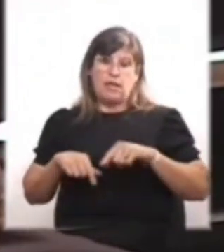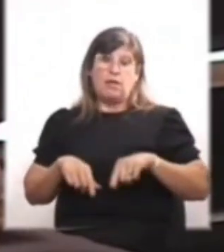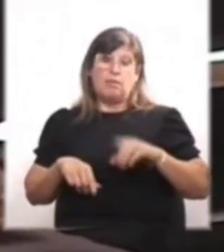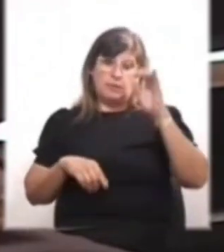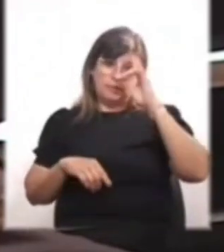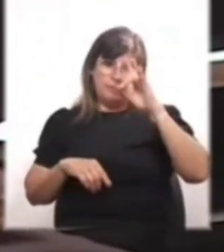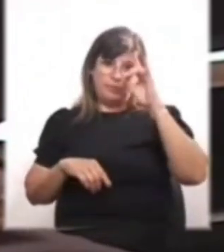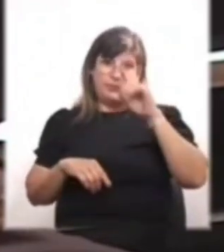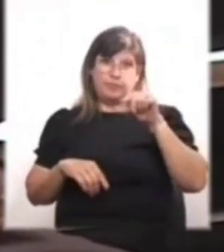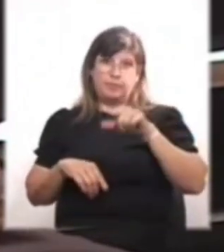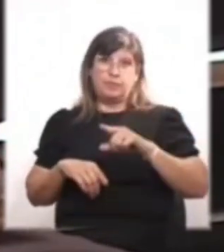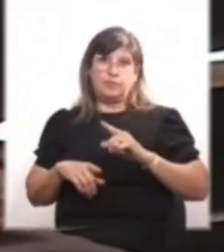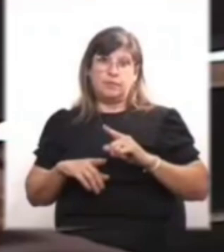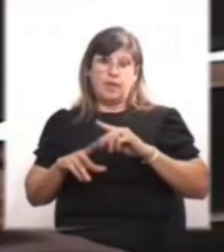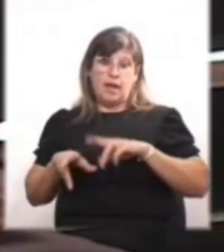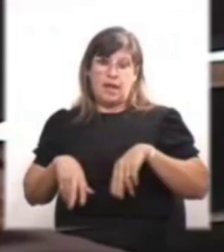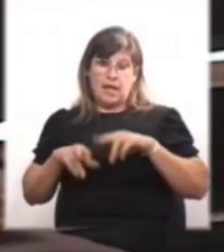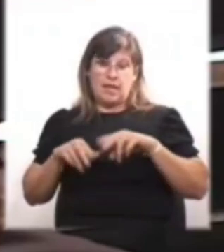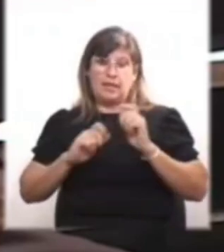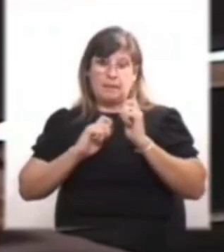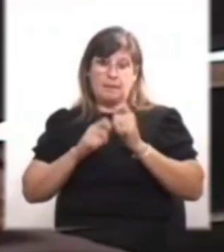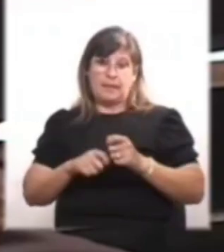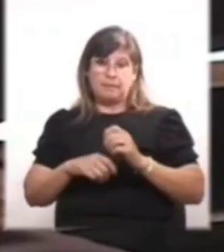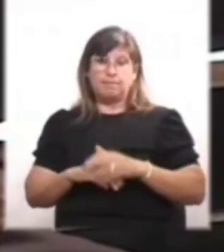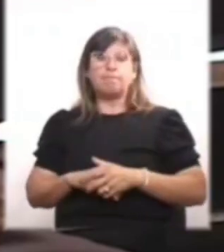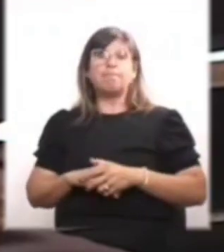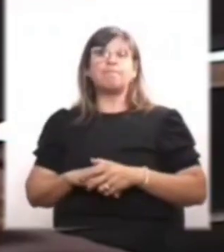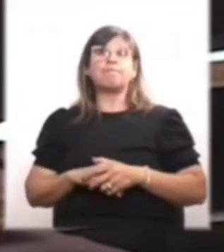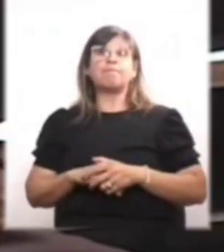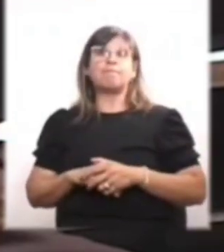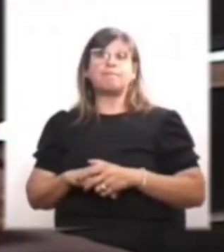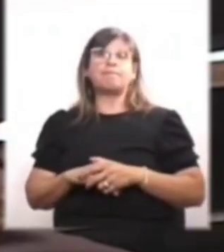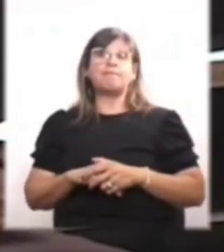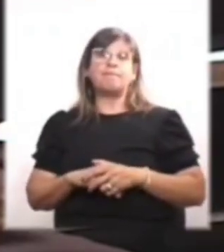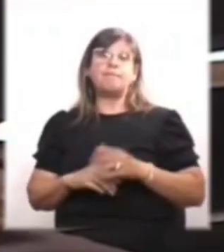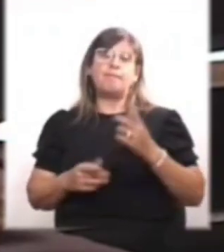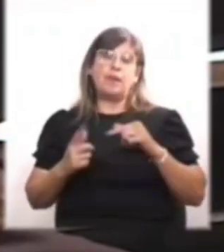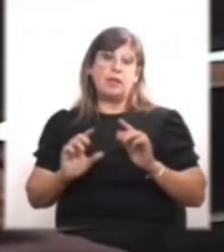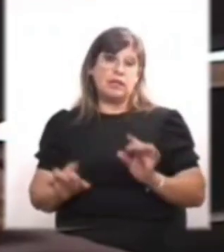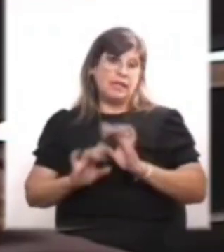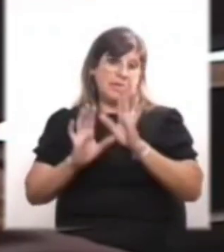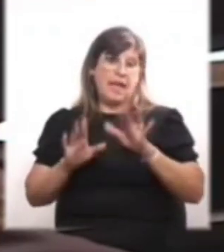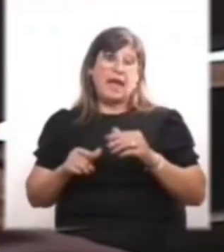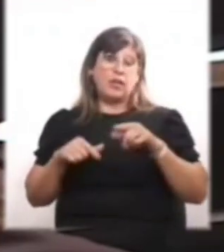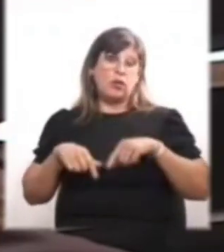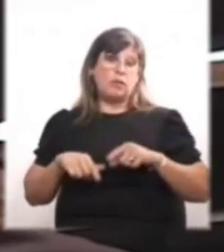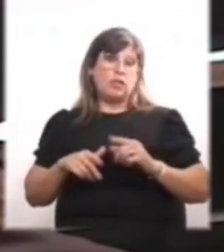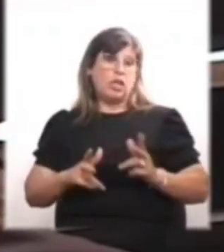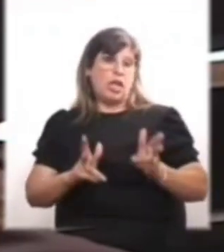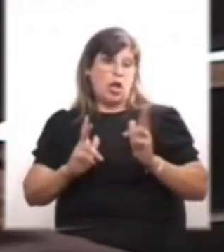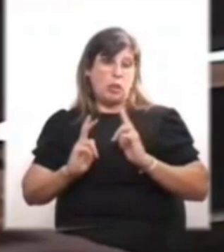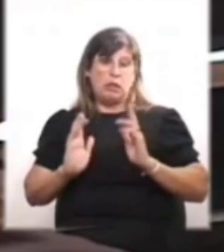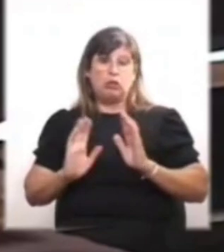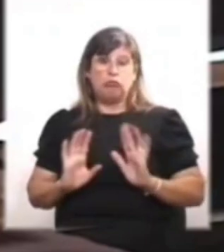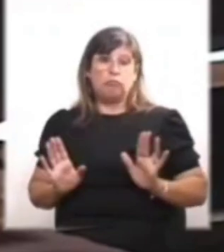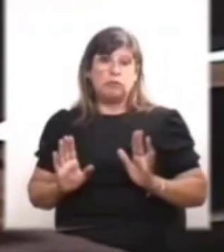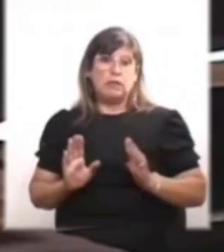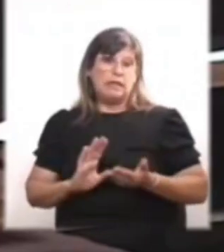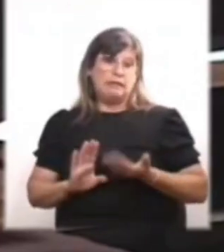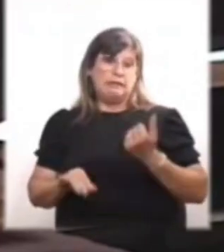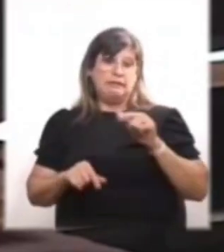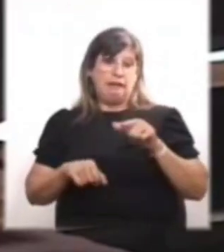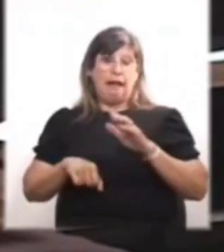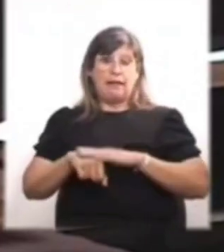de Ganadería, Agricultura y Pesca. Es decir, que claramente el ministro lo que nos hizo ver es que quitarle